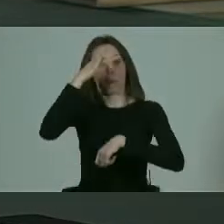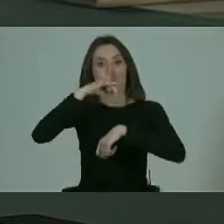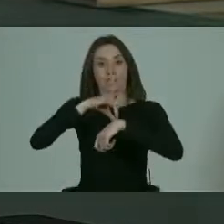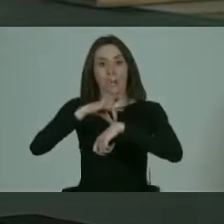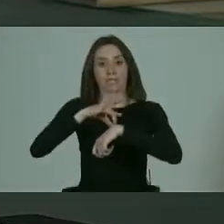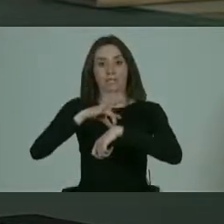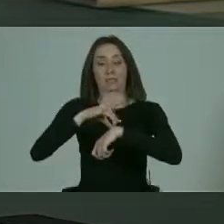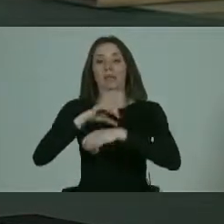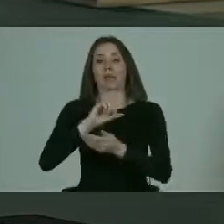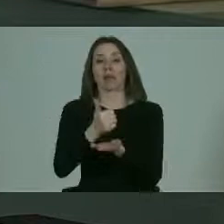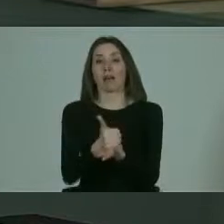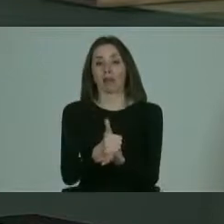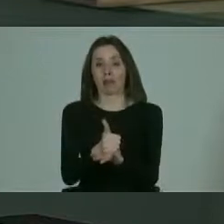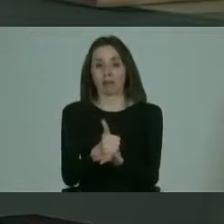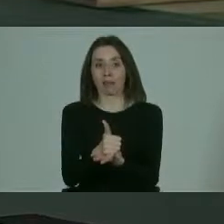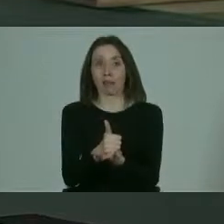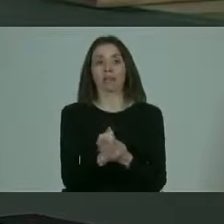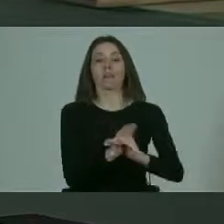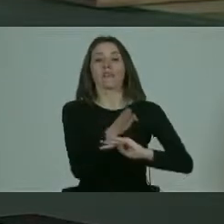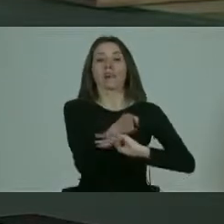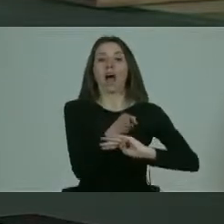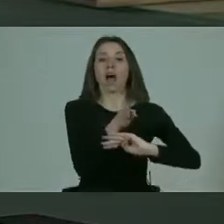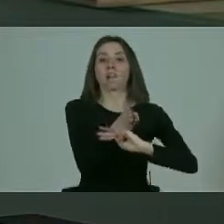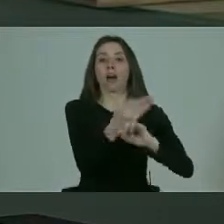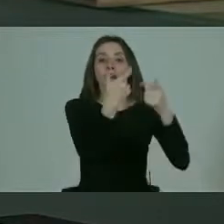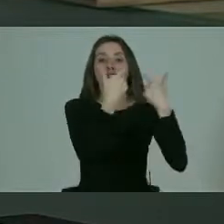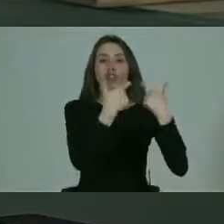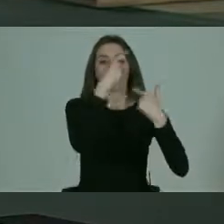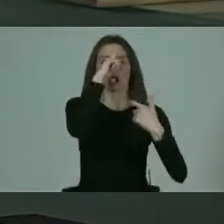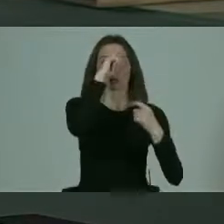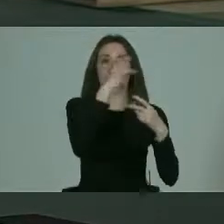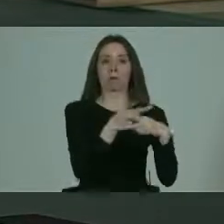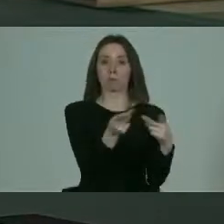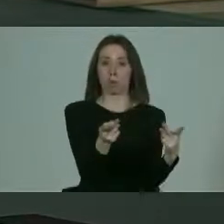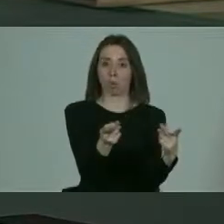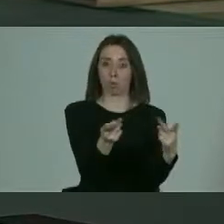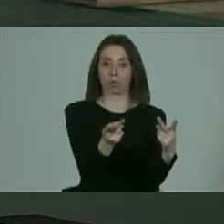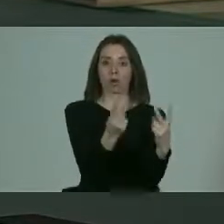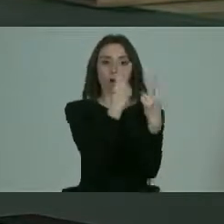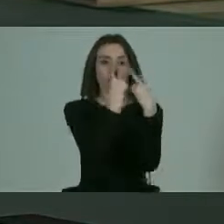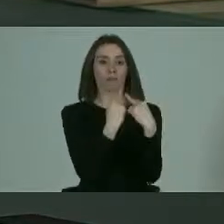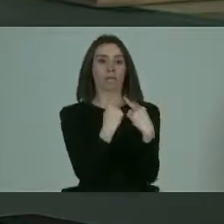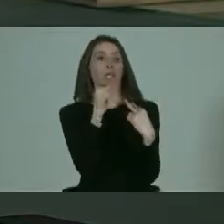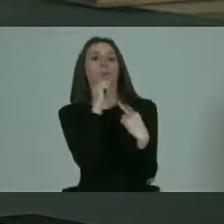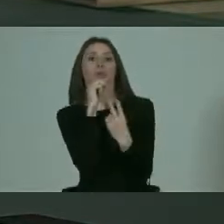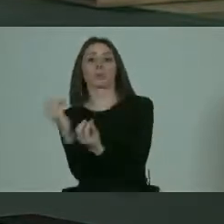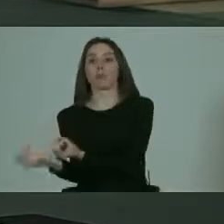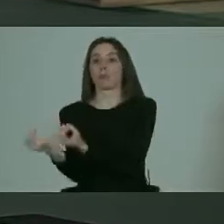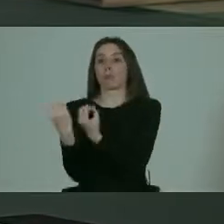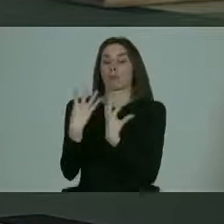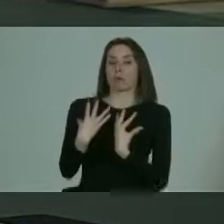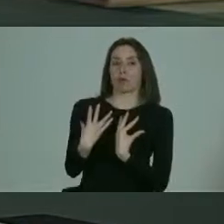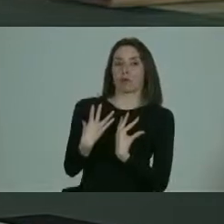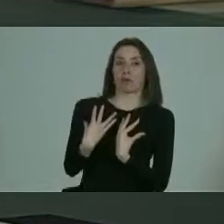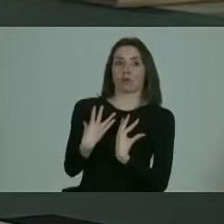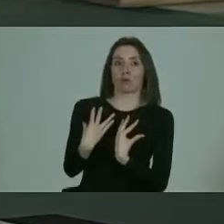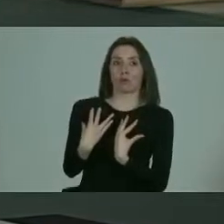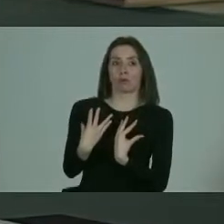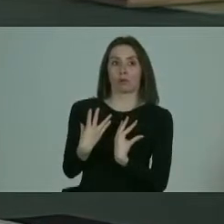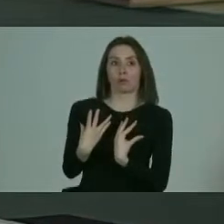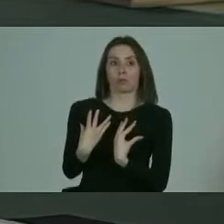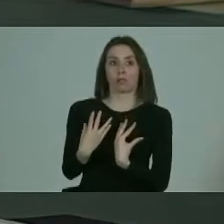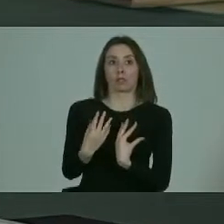sea homosexual y se va haciendo controles en la sanidad pública para ver si se ha contagiado del